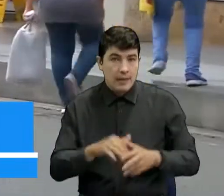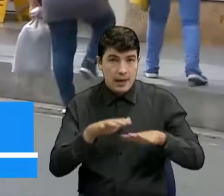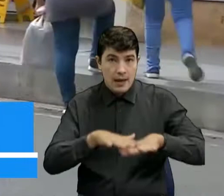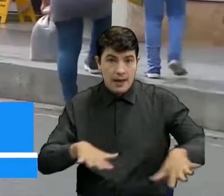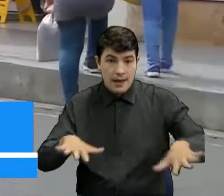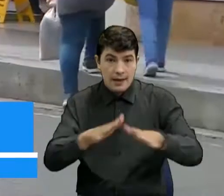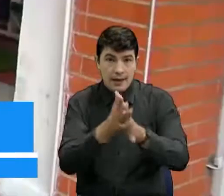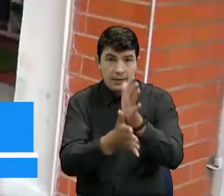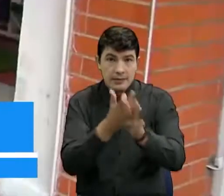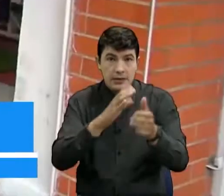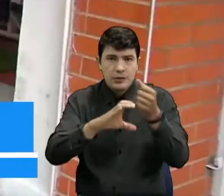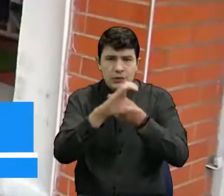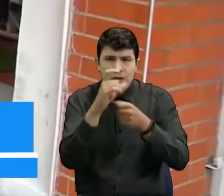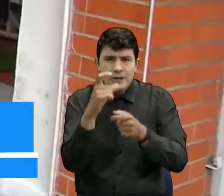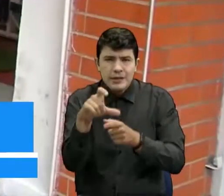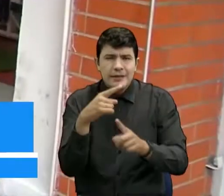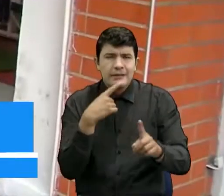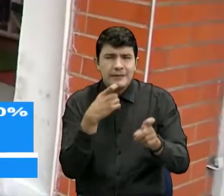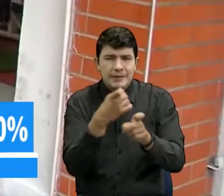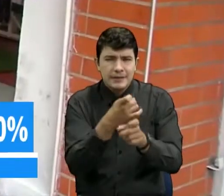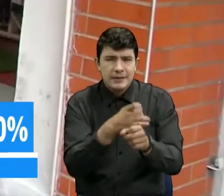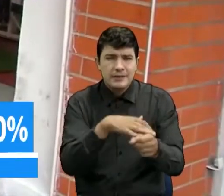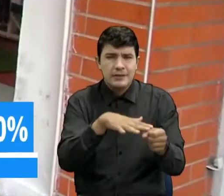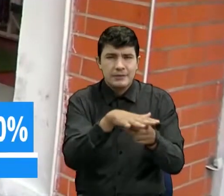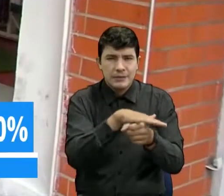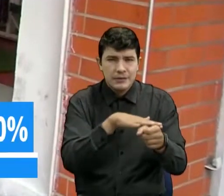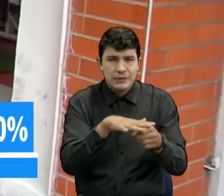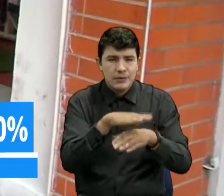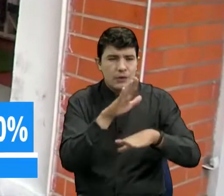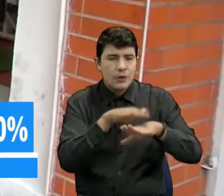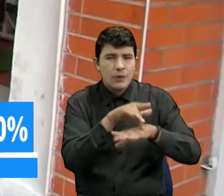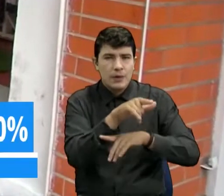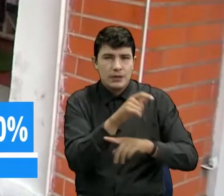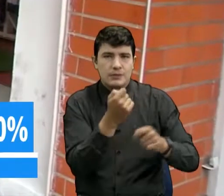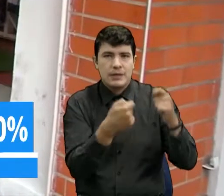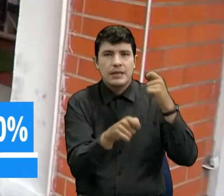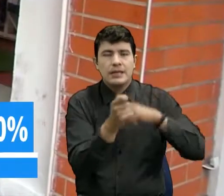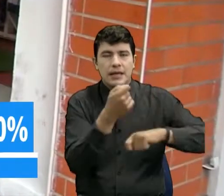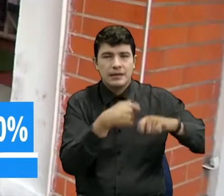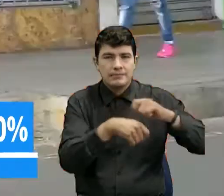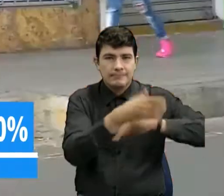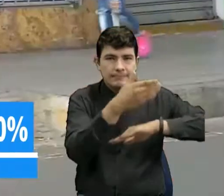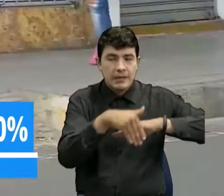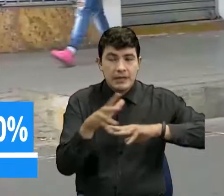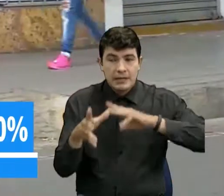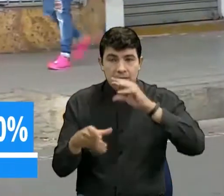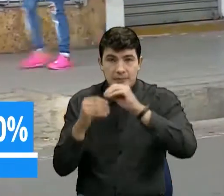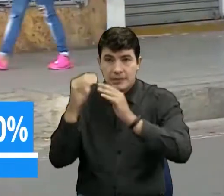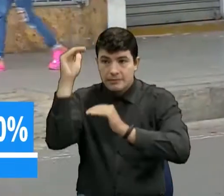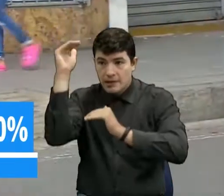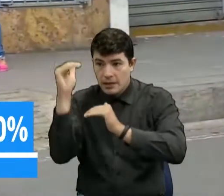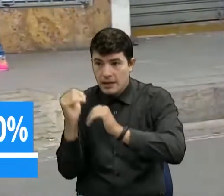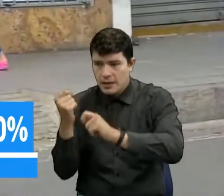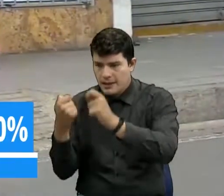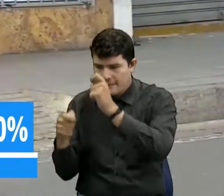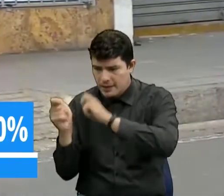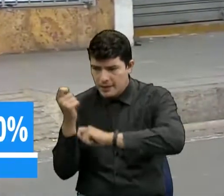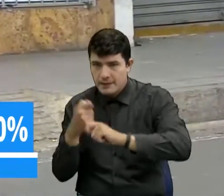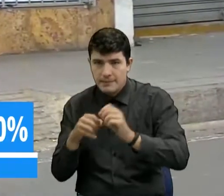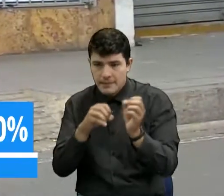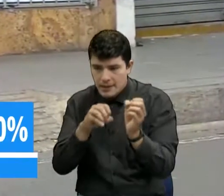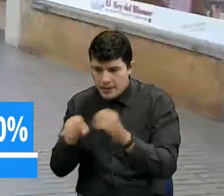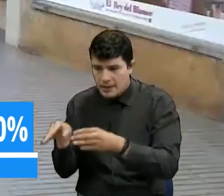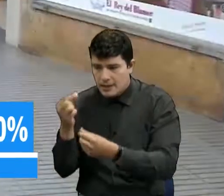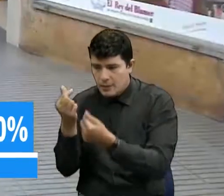de la ciudad de Cúcuta reportan dificultades y afectaciones como consecuencia del comercio informal. Además de registrar bajas ventas y pérdidas económicas, destacan